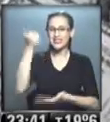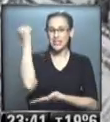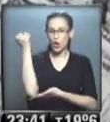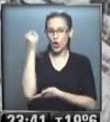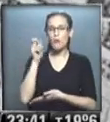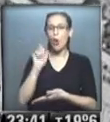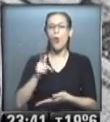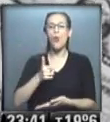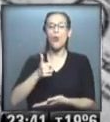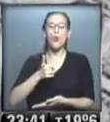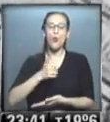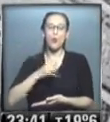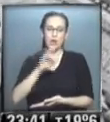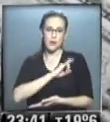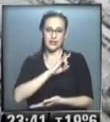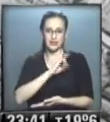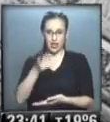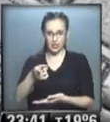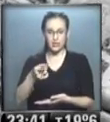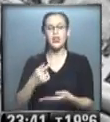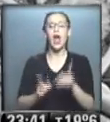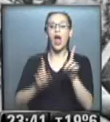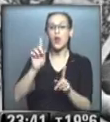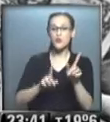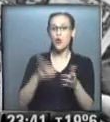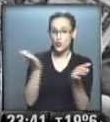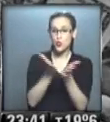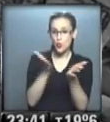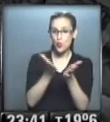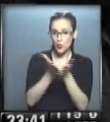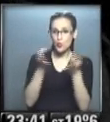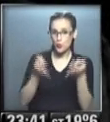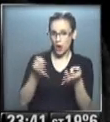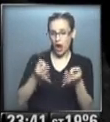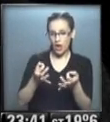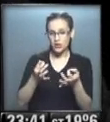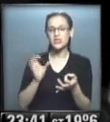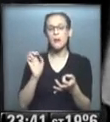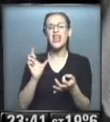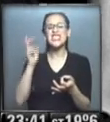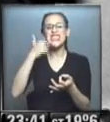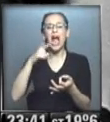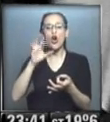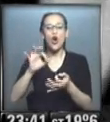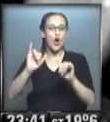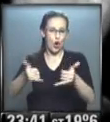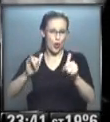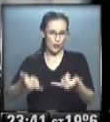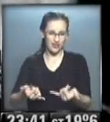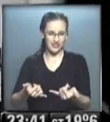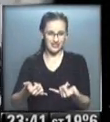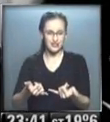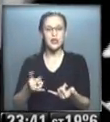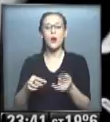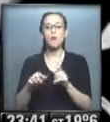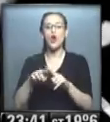de Chile, la mayoría con posgrados en la Universidad de Chicago, los llamados Chicago Boys, formados bajo los postulados del